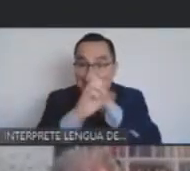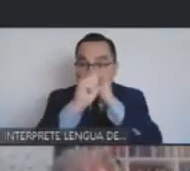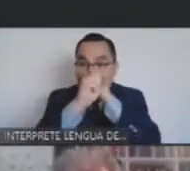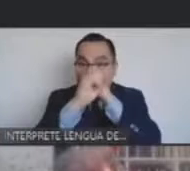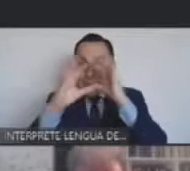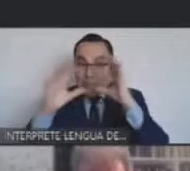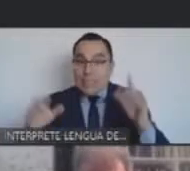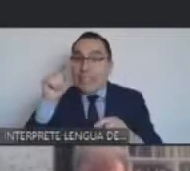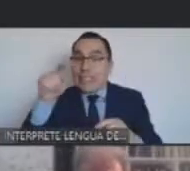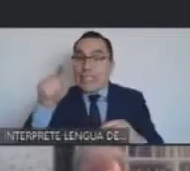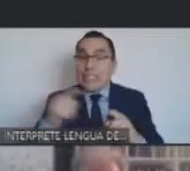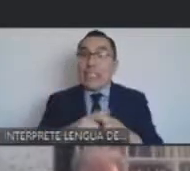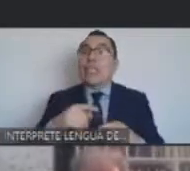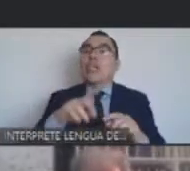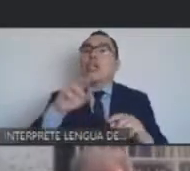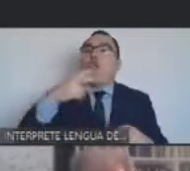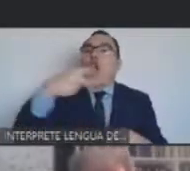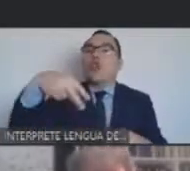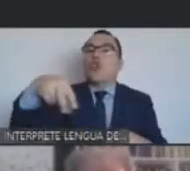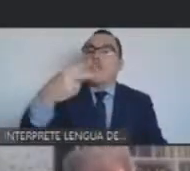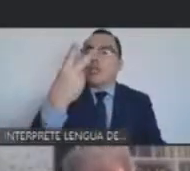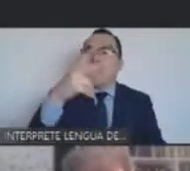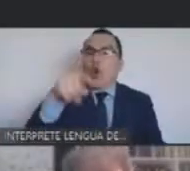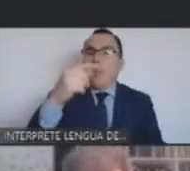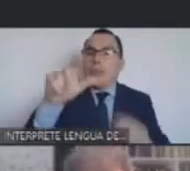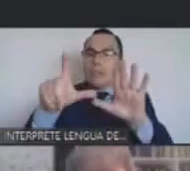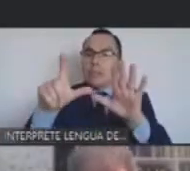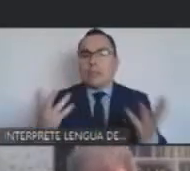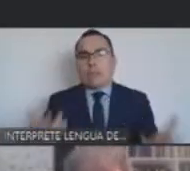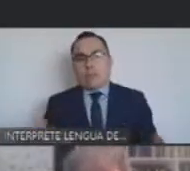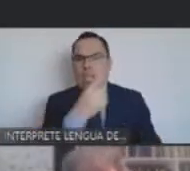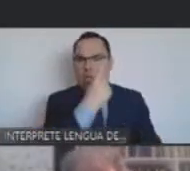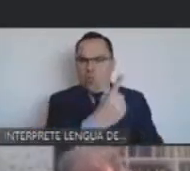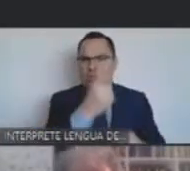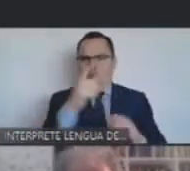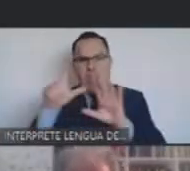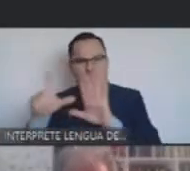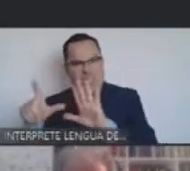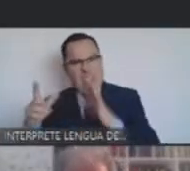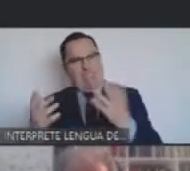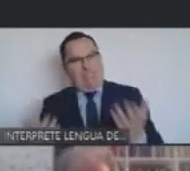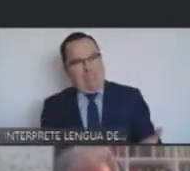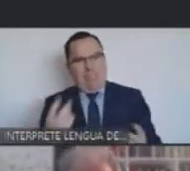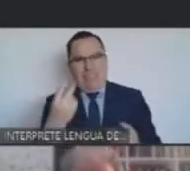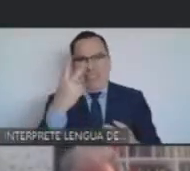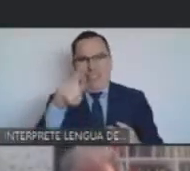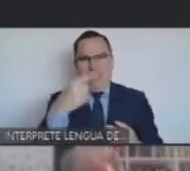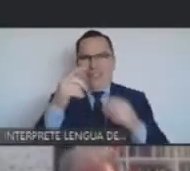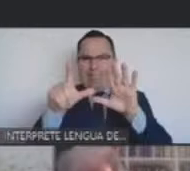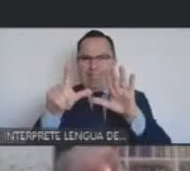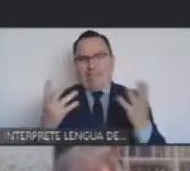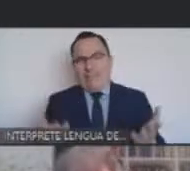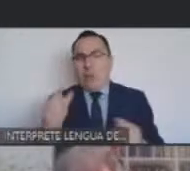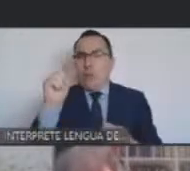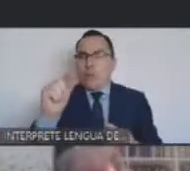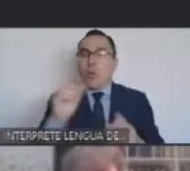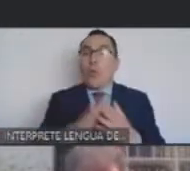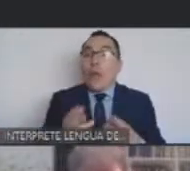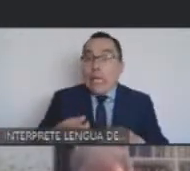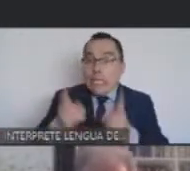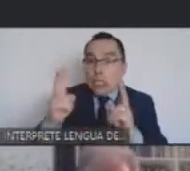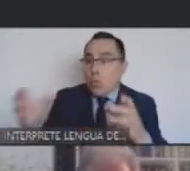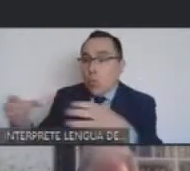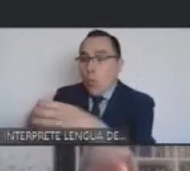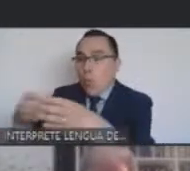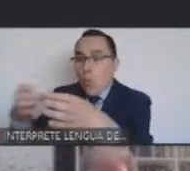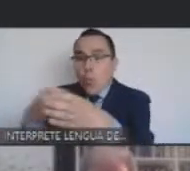la nota promedio era un 2,7 de 1 a 7. No se protegían debidamente los derechos de las minorías.